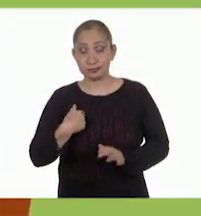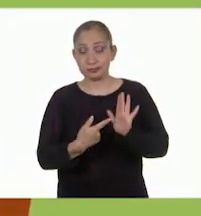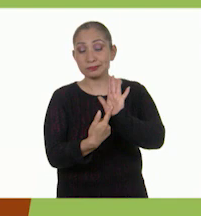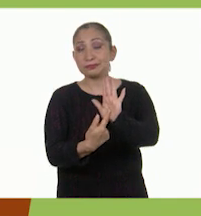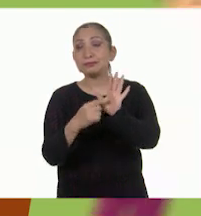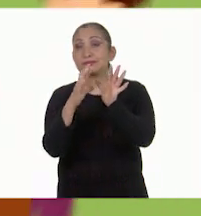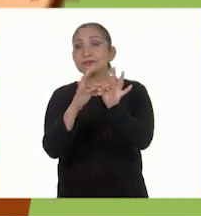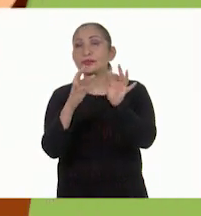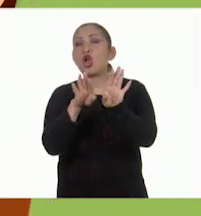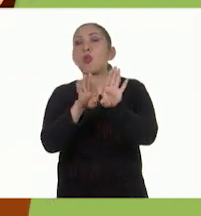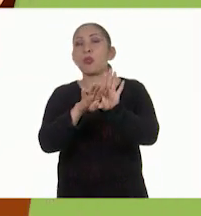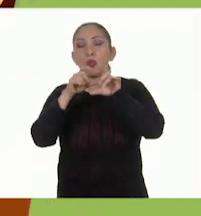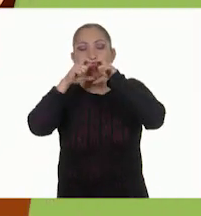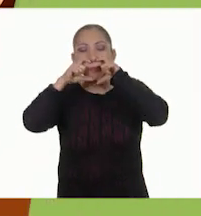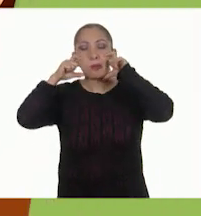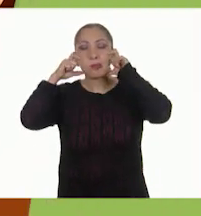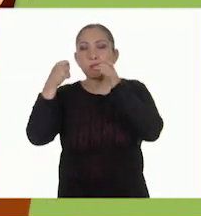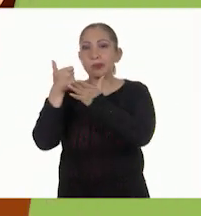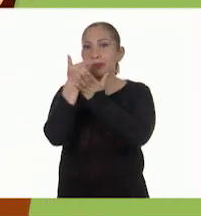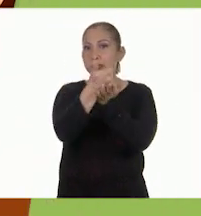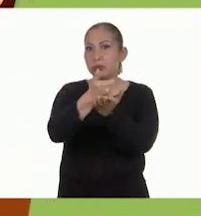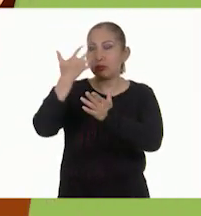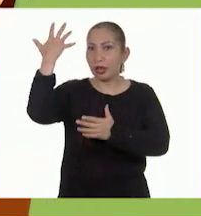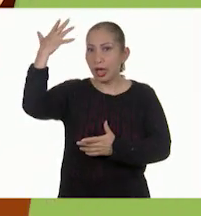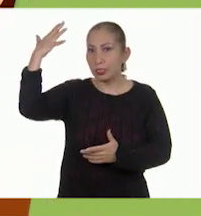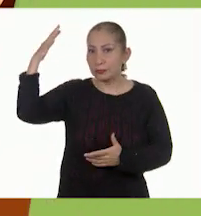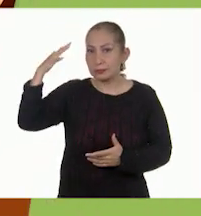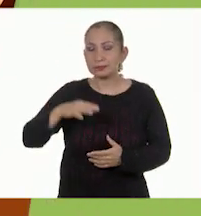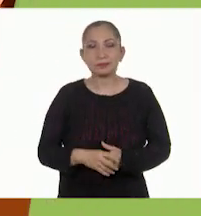enseñaremos cómo armar un cubrebocas con ayuda de un adulto.